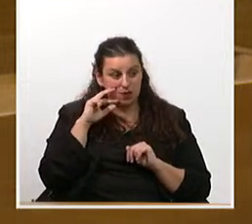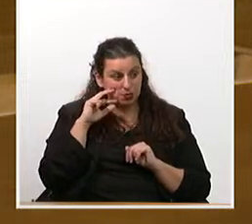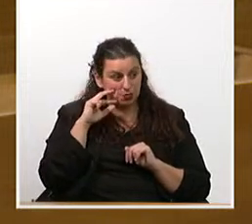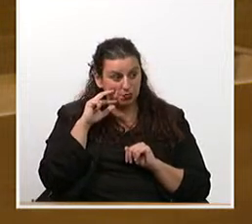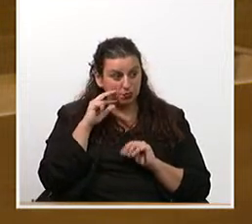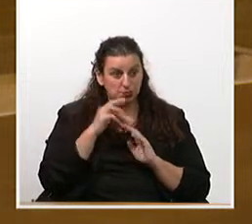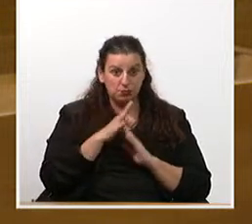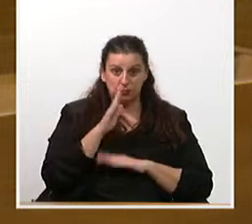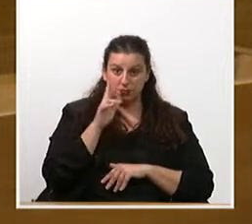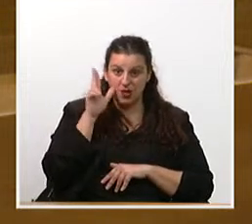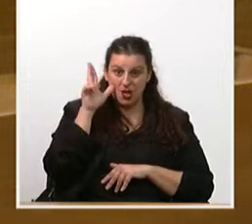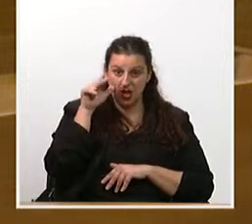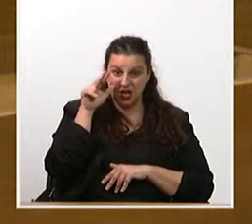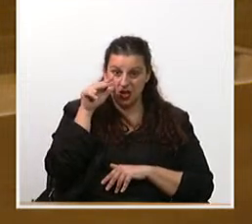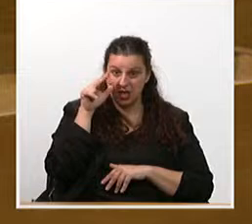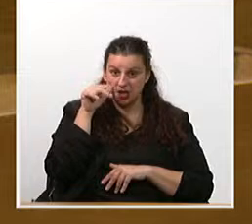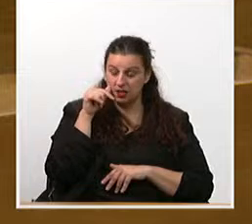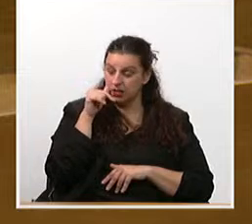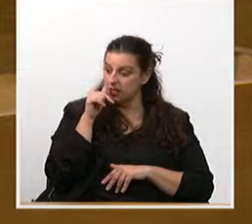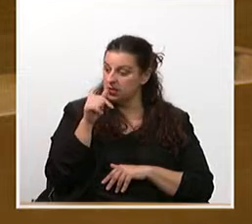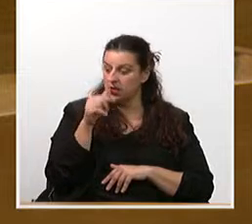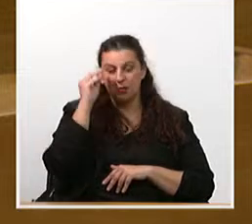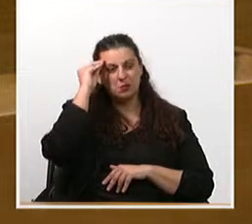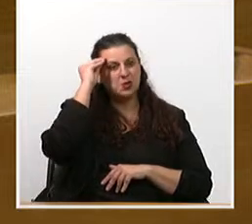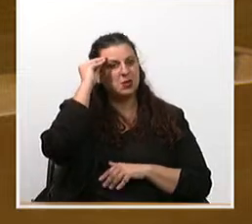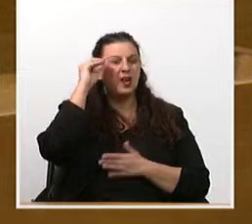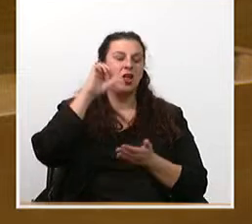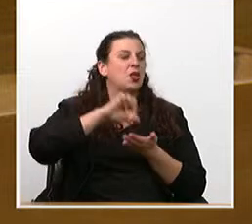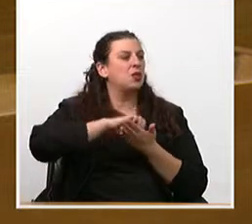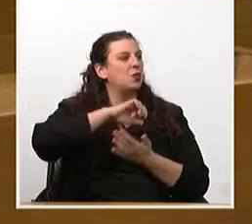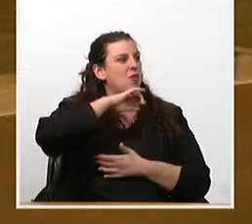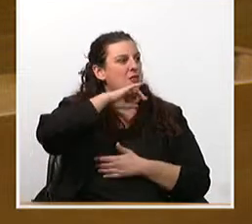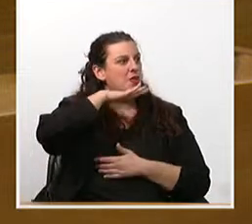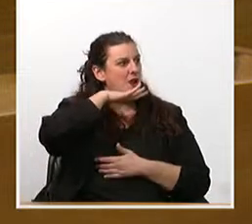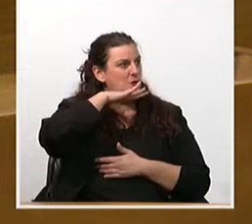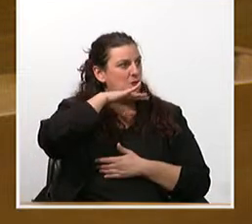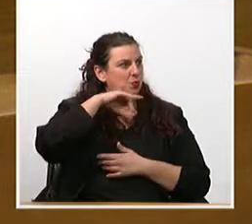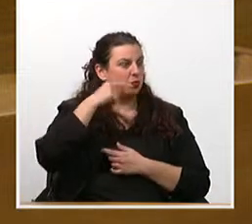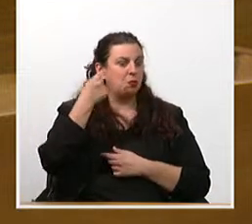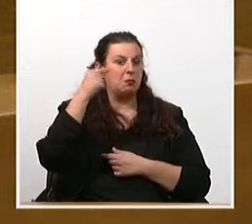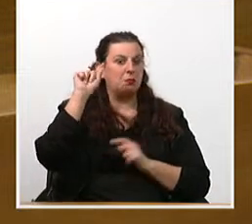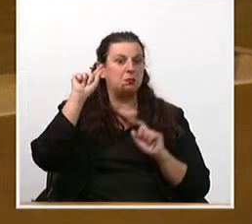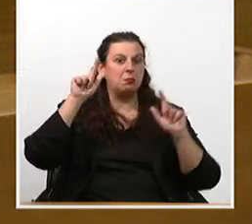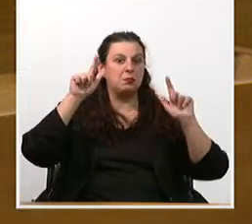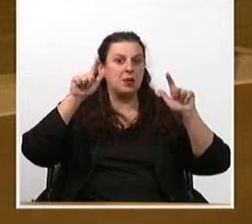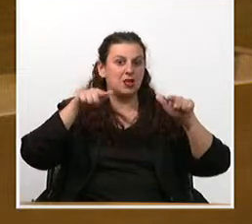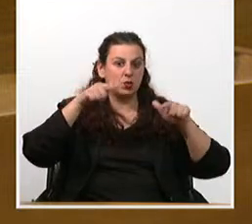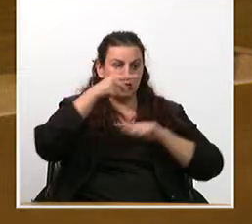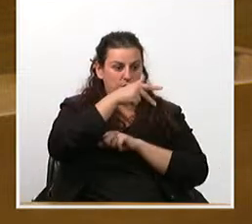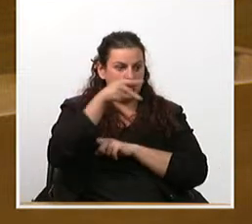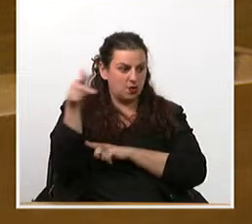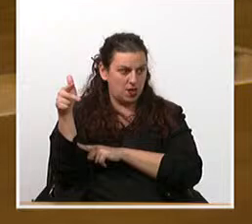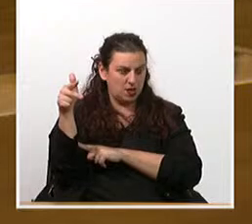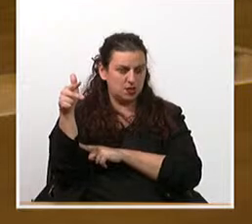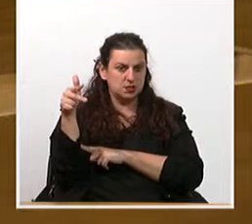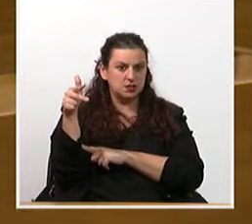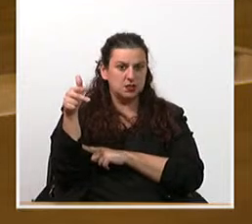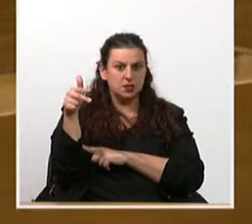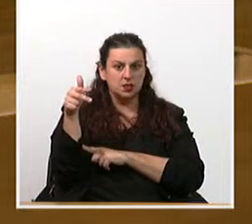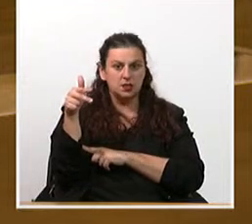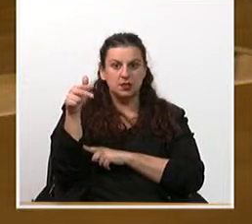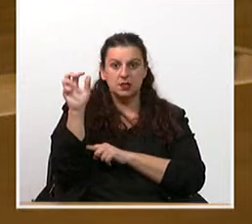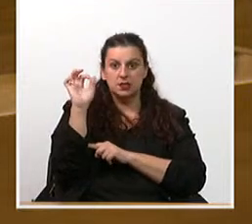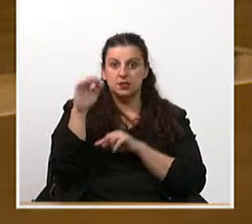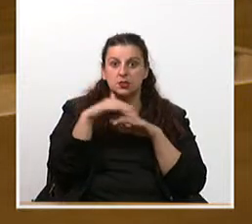presid a presumir de C de la lum a presumir de un plató de rodes cu va ser el